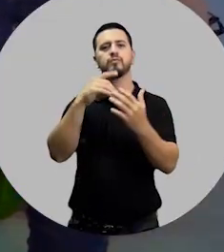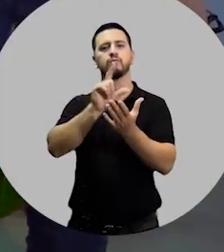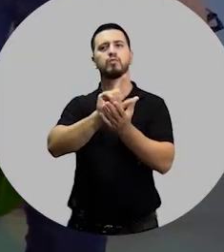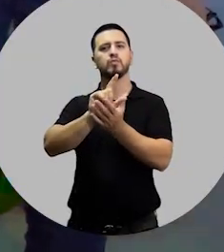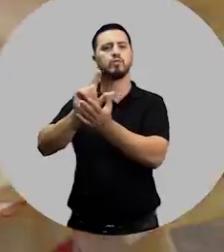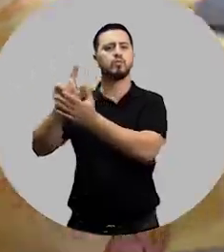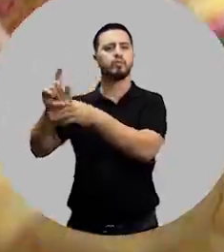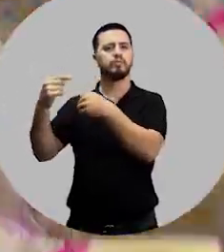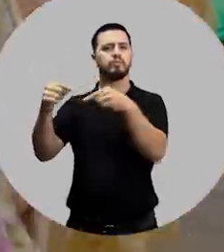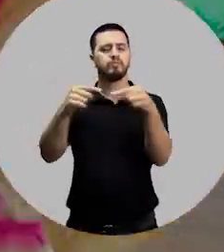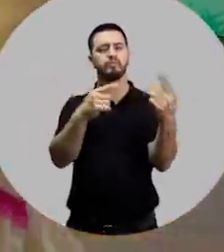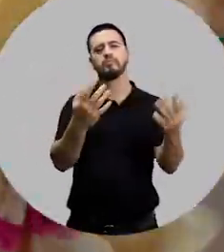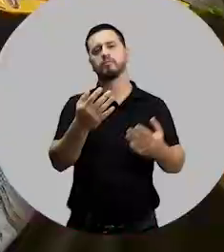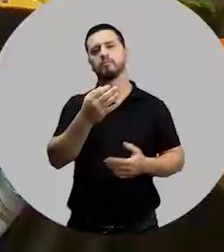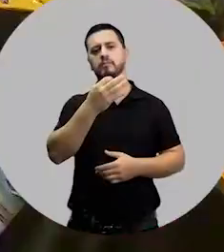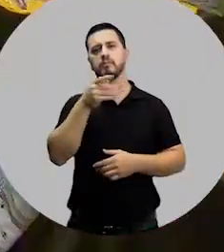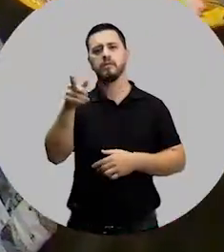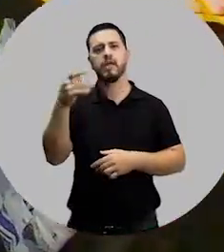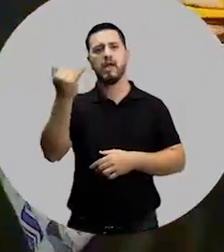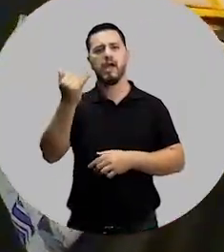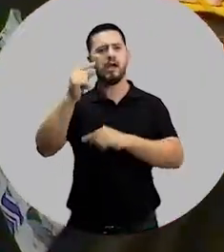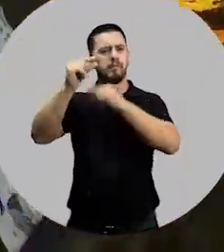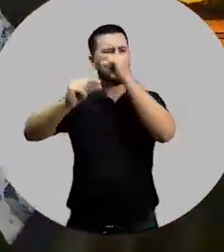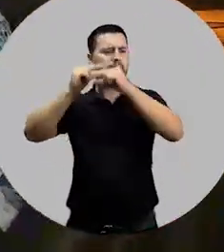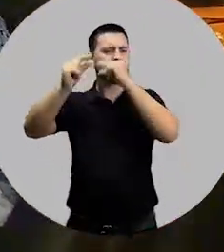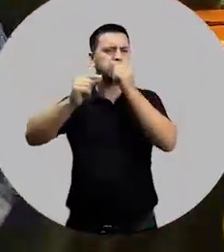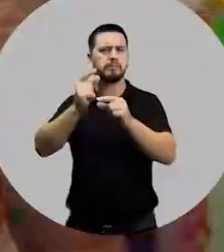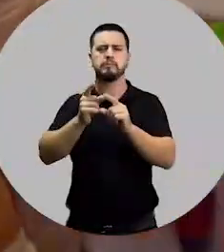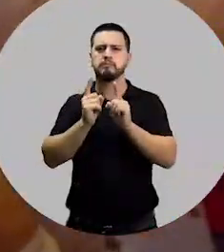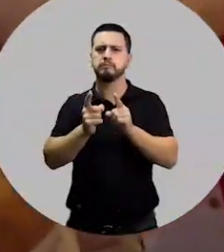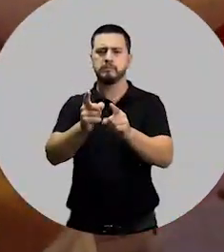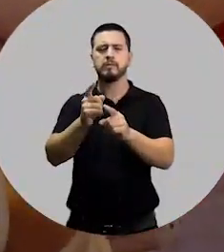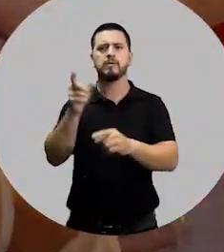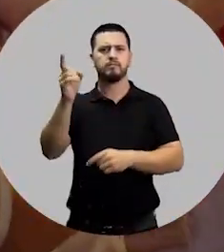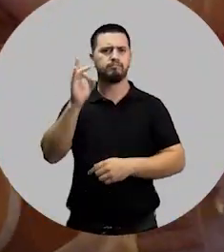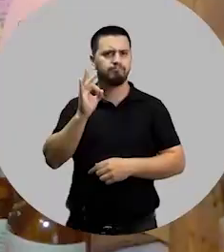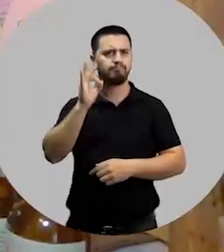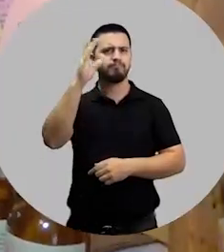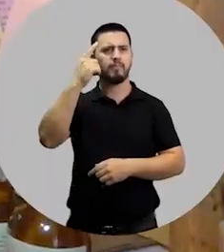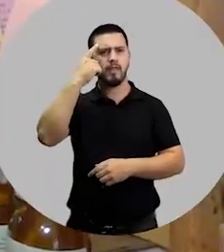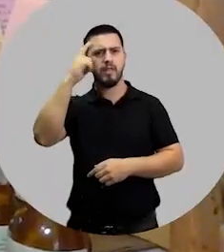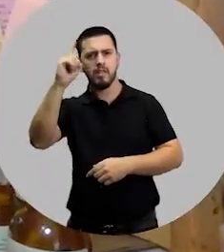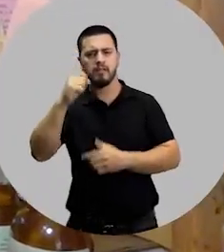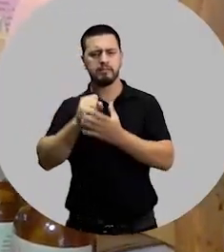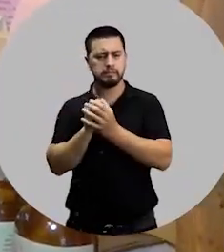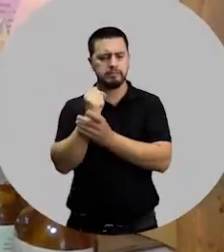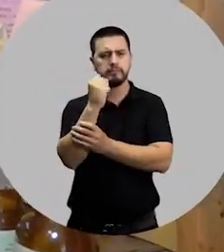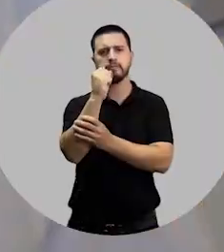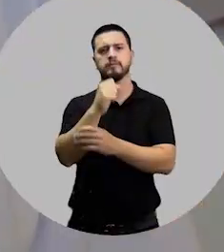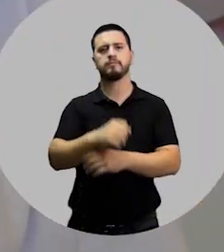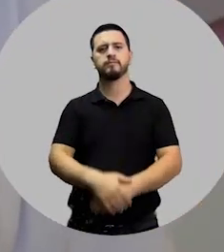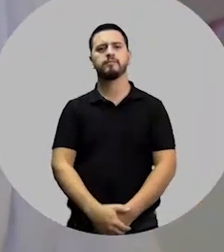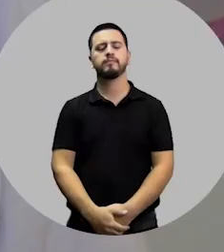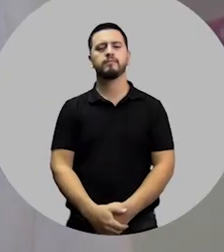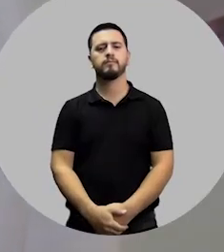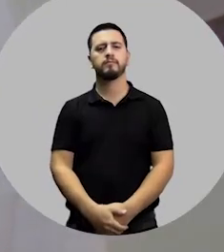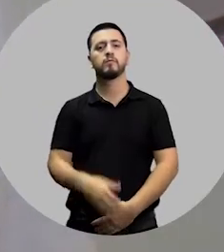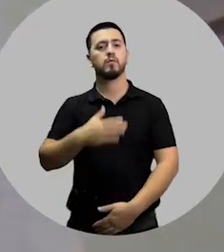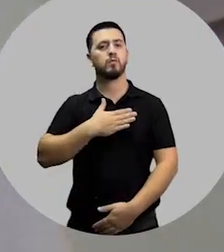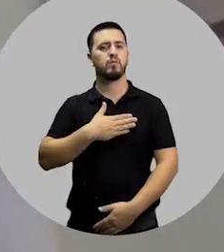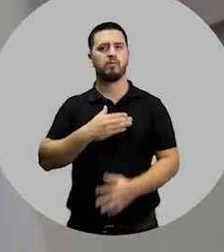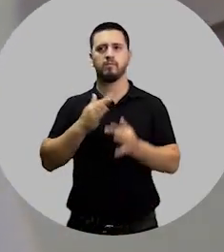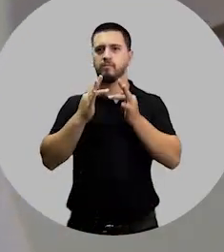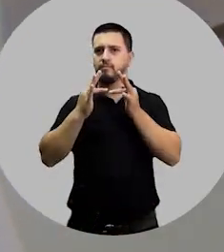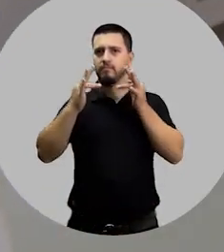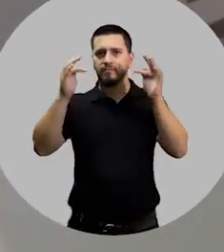distintos rubros, producto de sus capacitaciones constantes, talento, creatividad, esfuerzo y cariño. Yo me puse